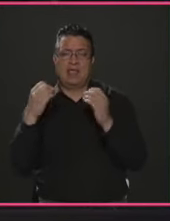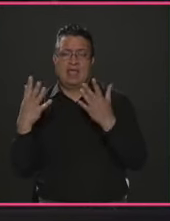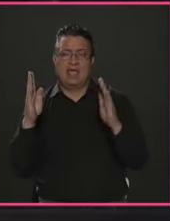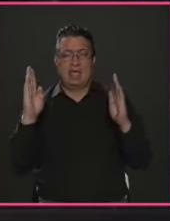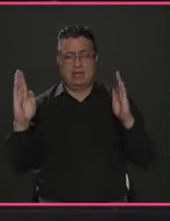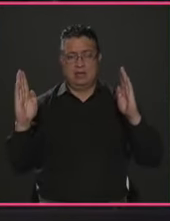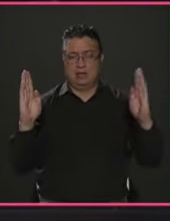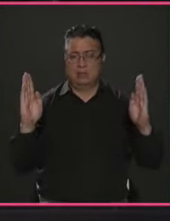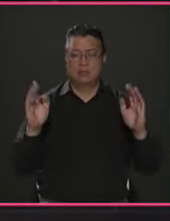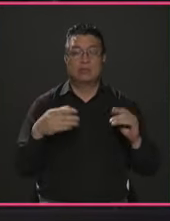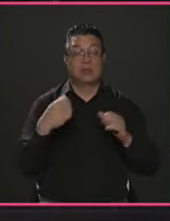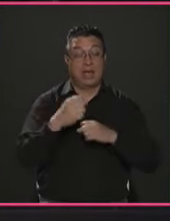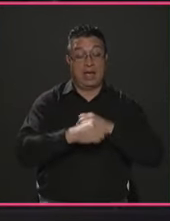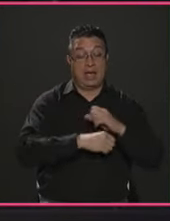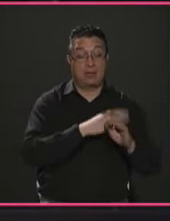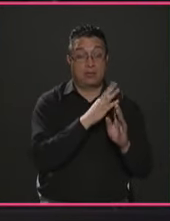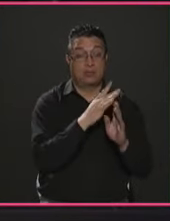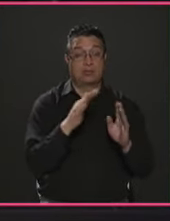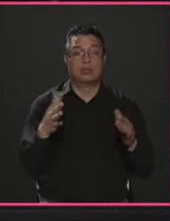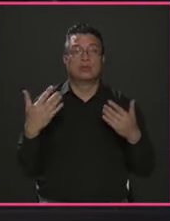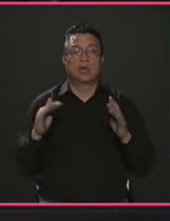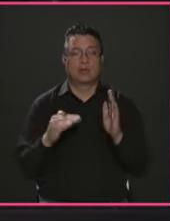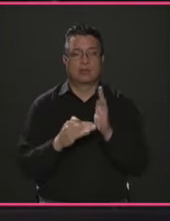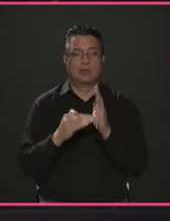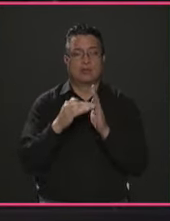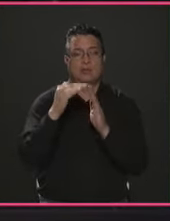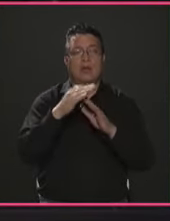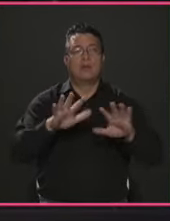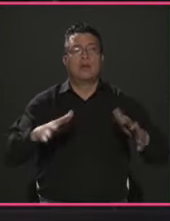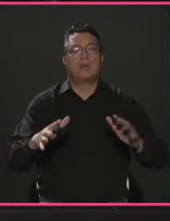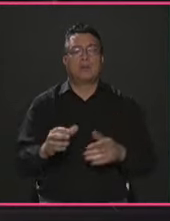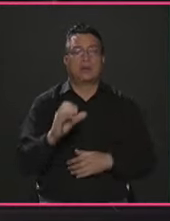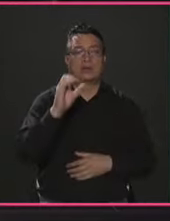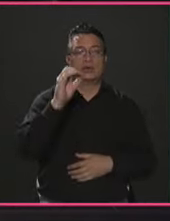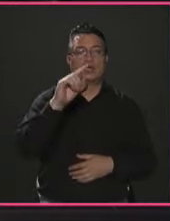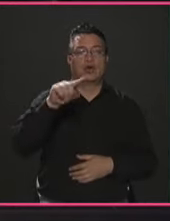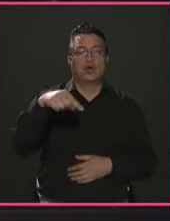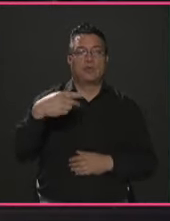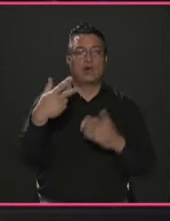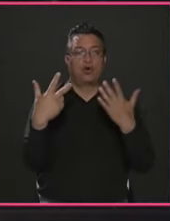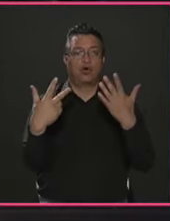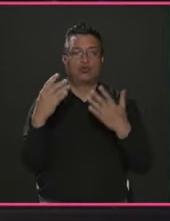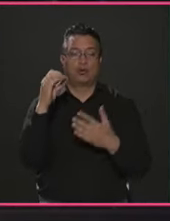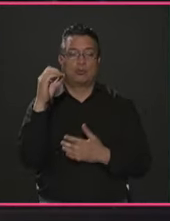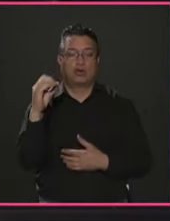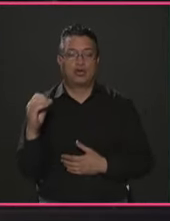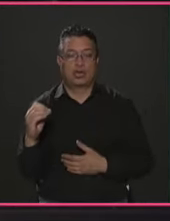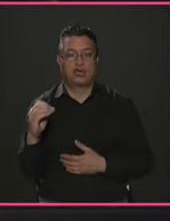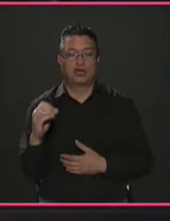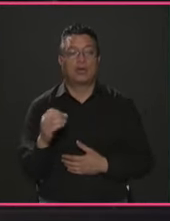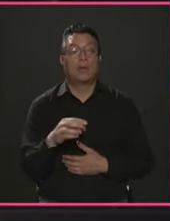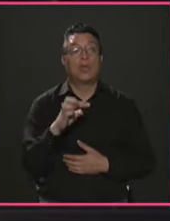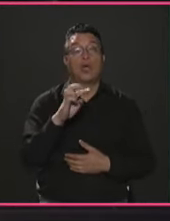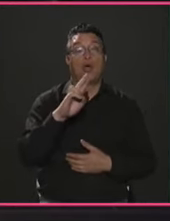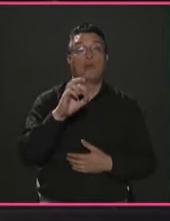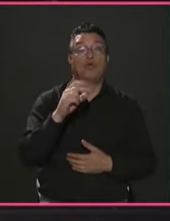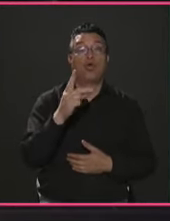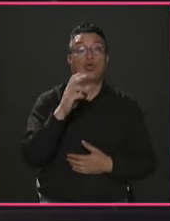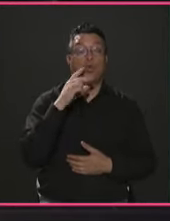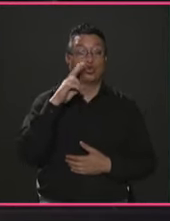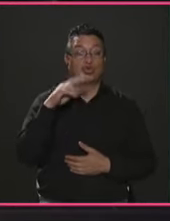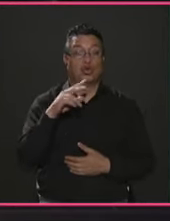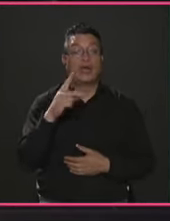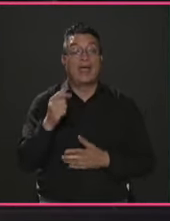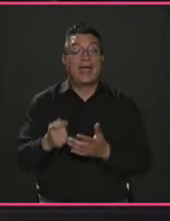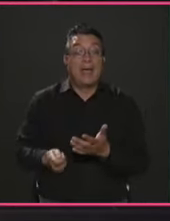en estos últimos años ha tenido un crecimiento promedio de solo 0,8 por. productividad inversión